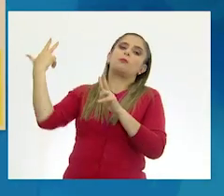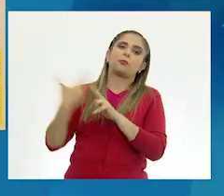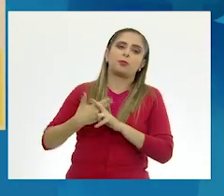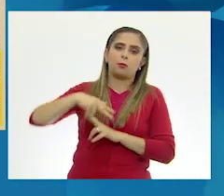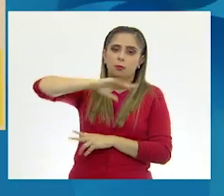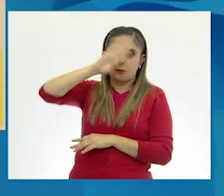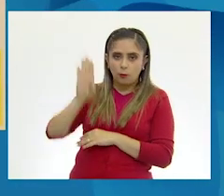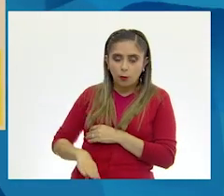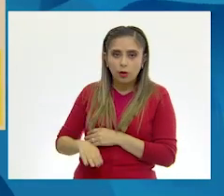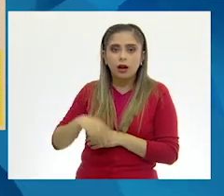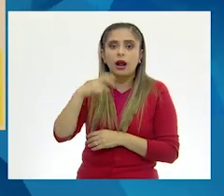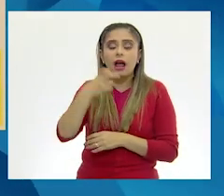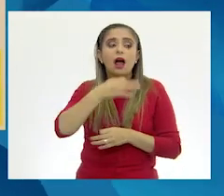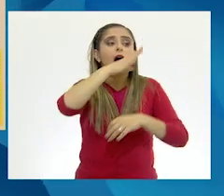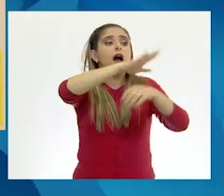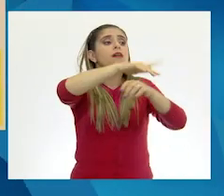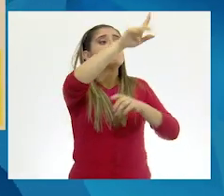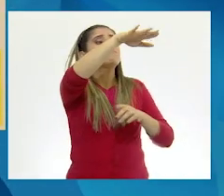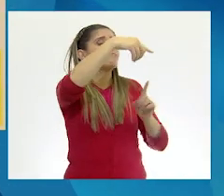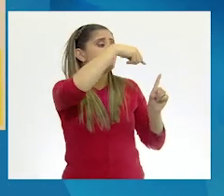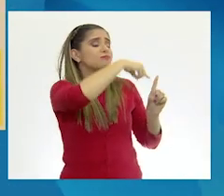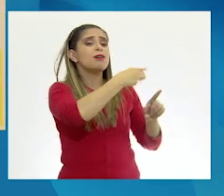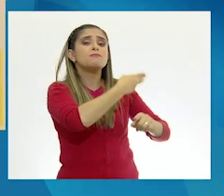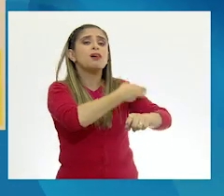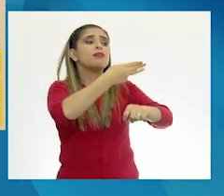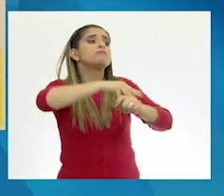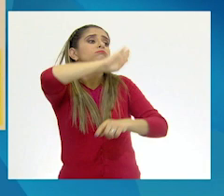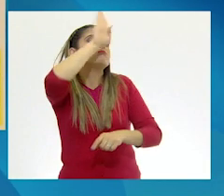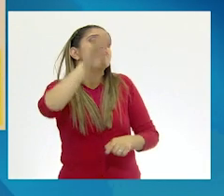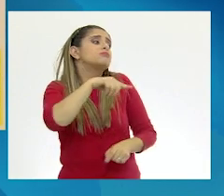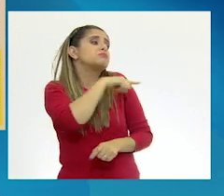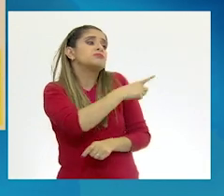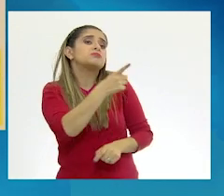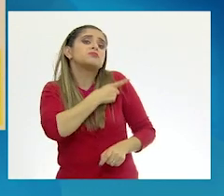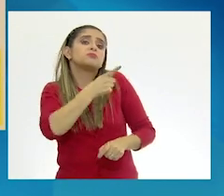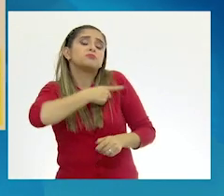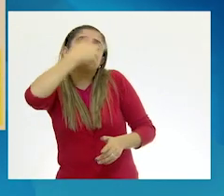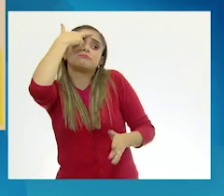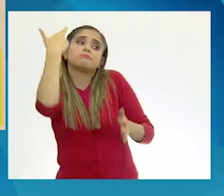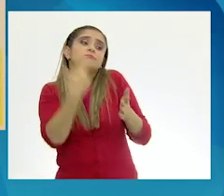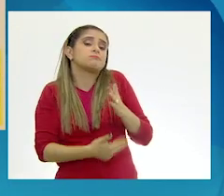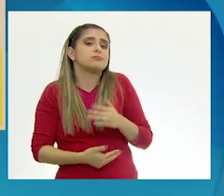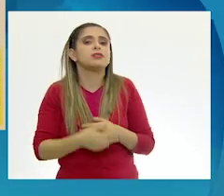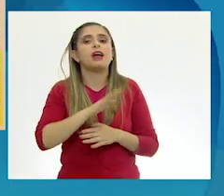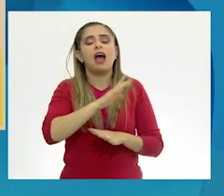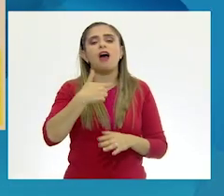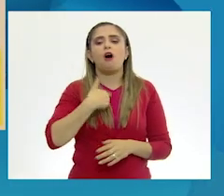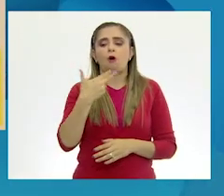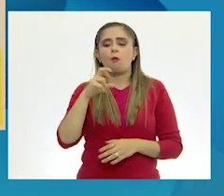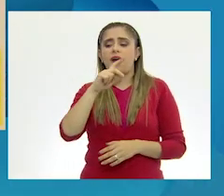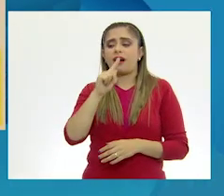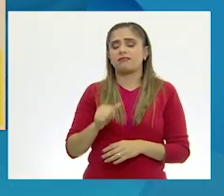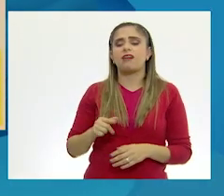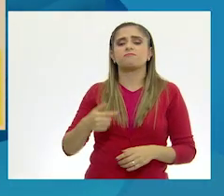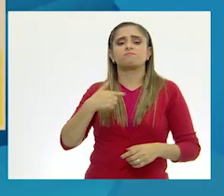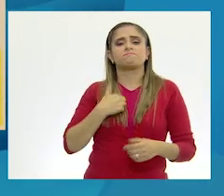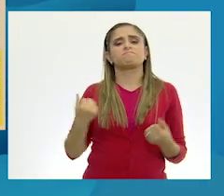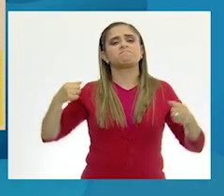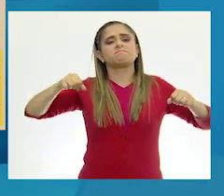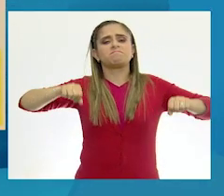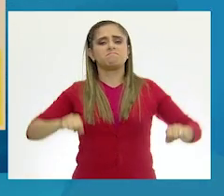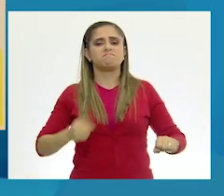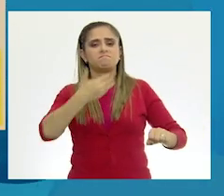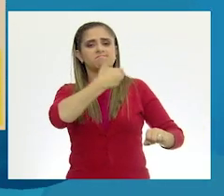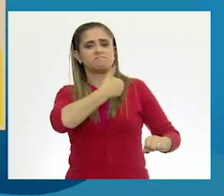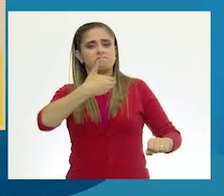en la huida había resultado muerto. Victoriano Huerta tomó el poder y se declaró presidente. El asesinato de